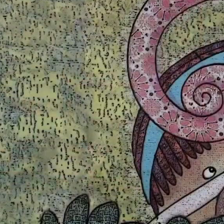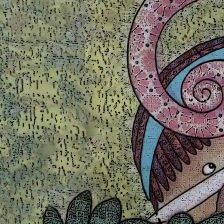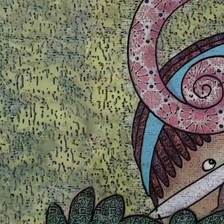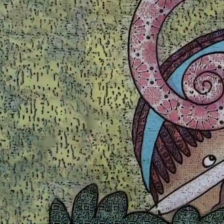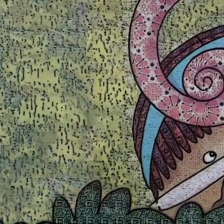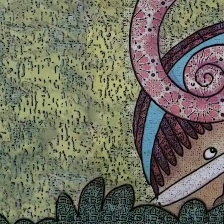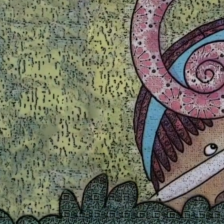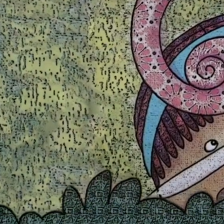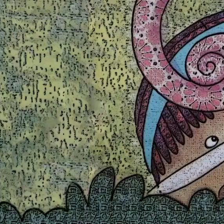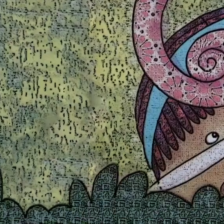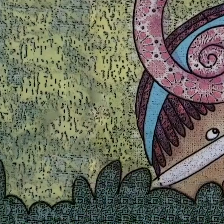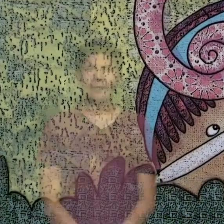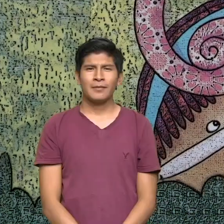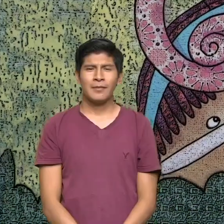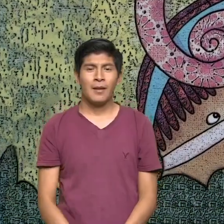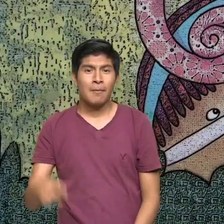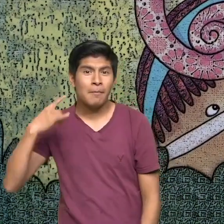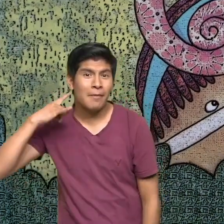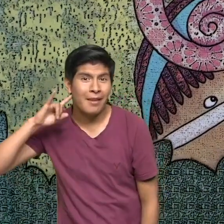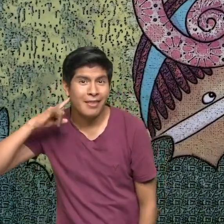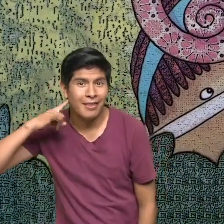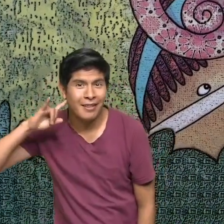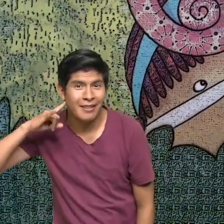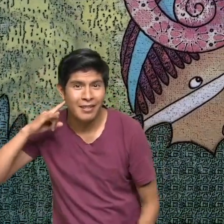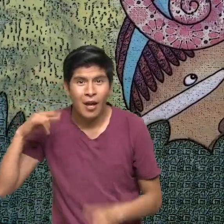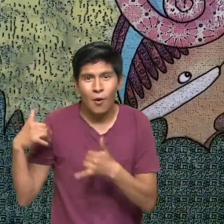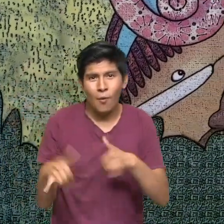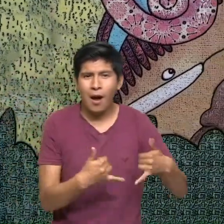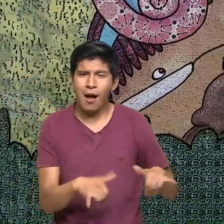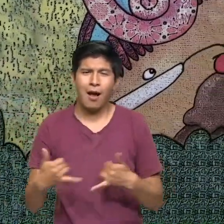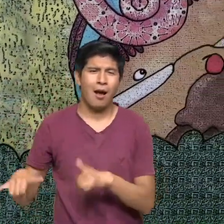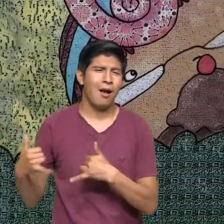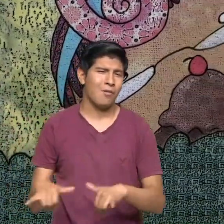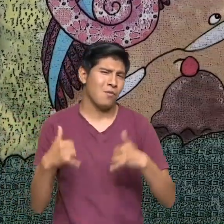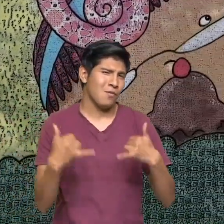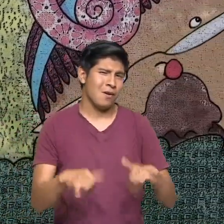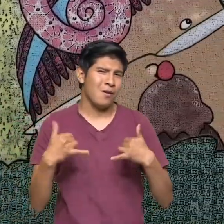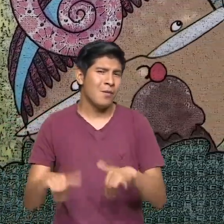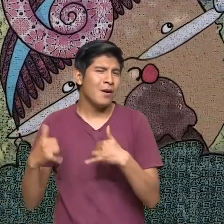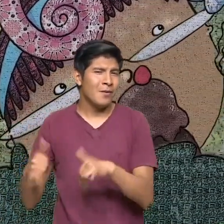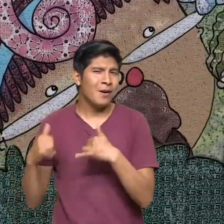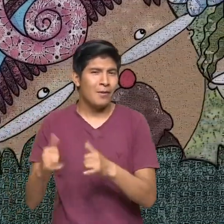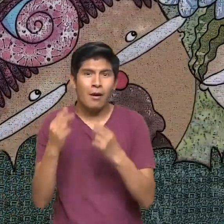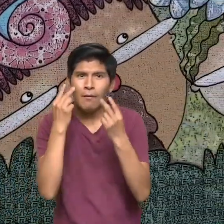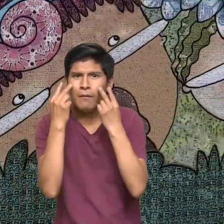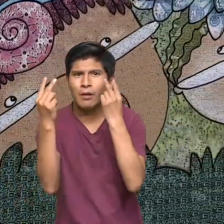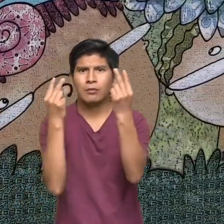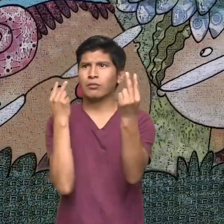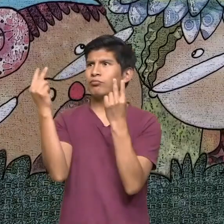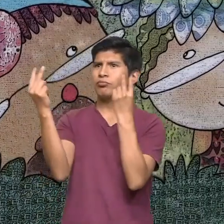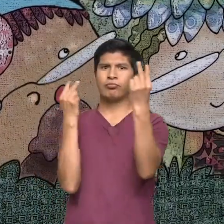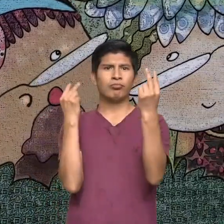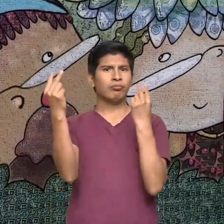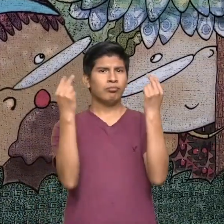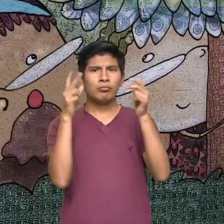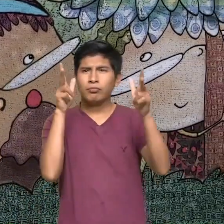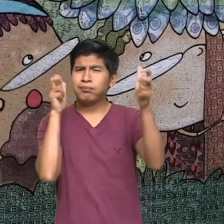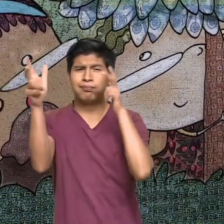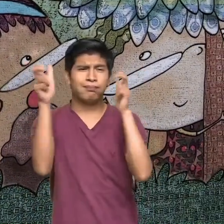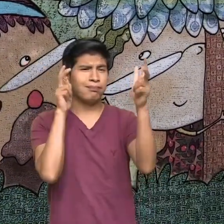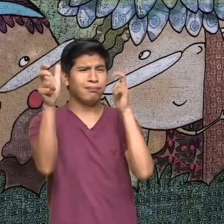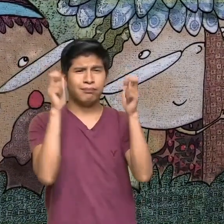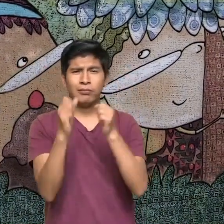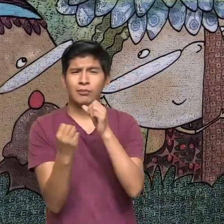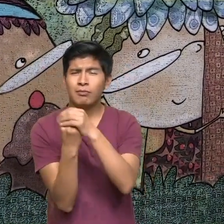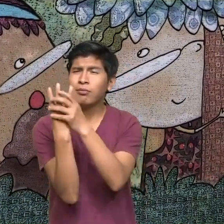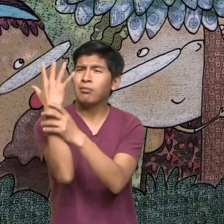En un parque cercano, Mónica y sus amigas, con los lentes de las abuelitas, miran el mundo con